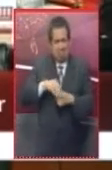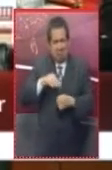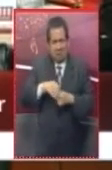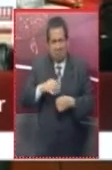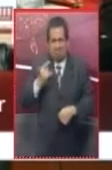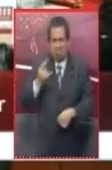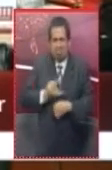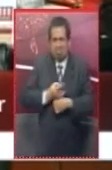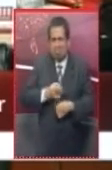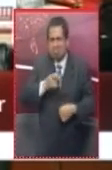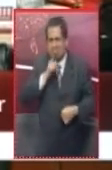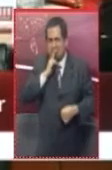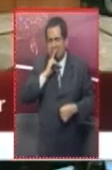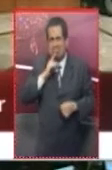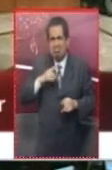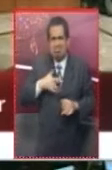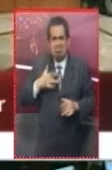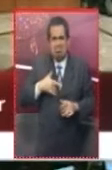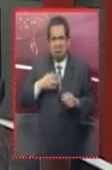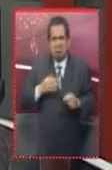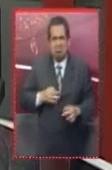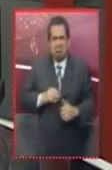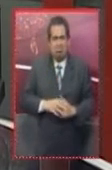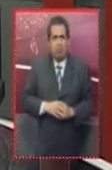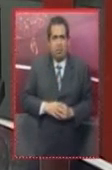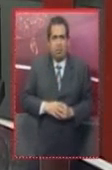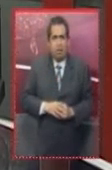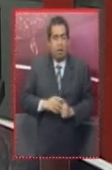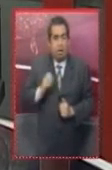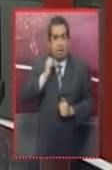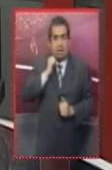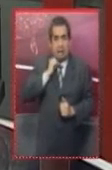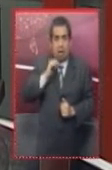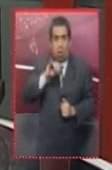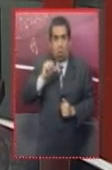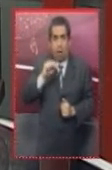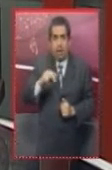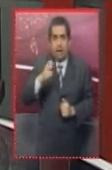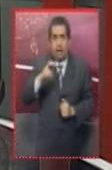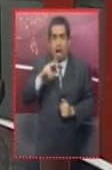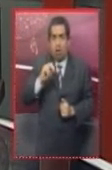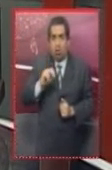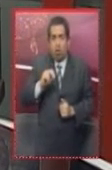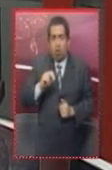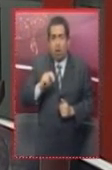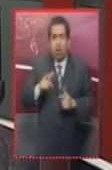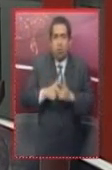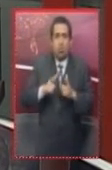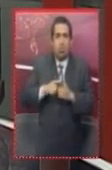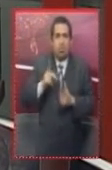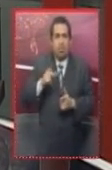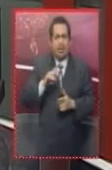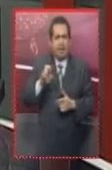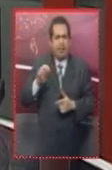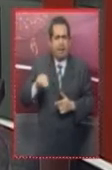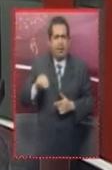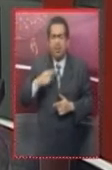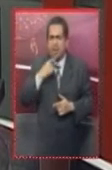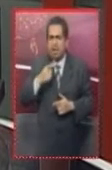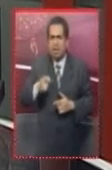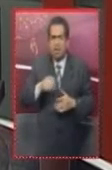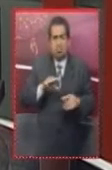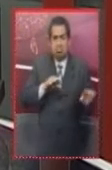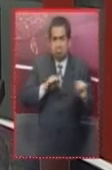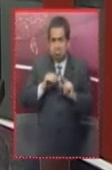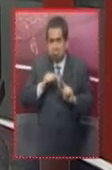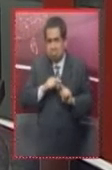nosotros lo votemos. El senador Juan Gerardo Flores Ramírez, del Partido Verde Ecologista, destacó que la designación de